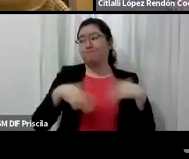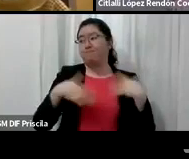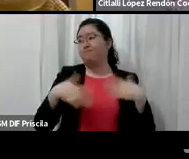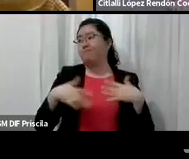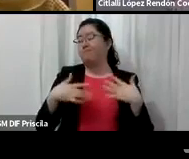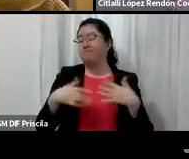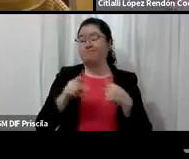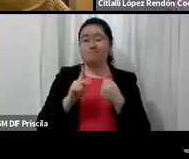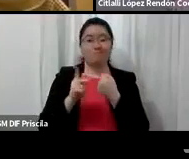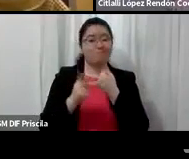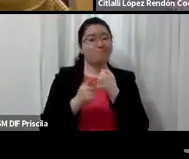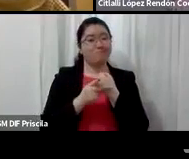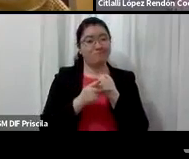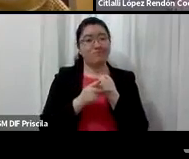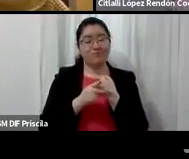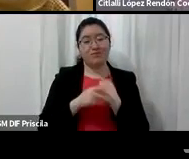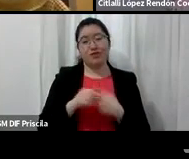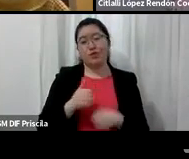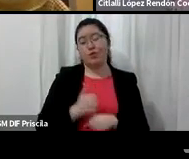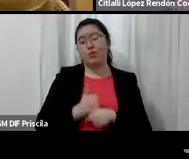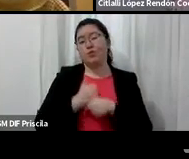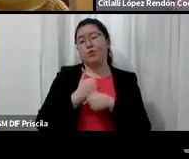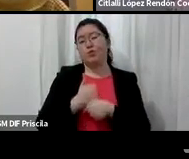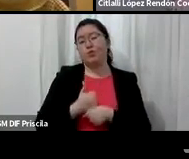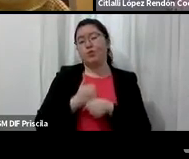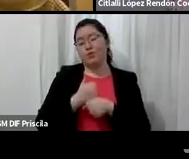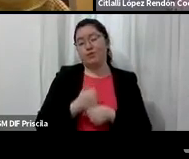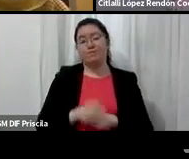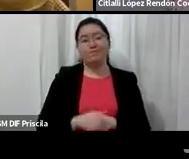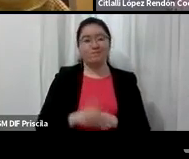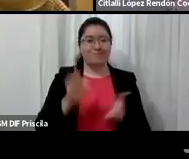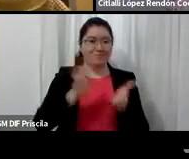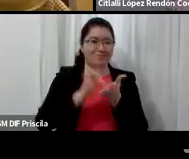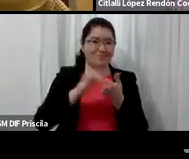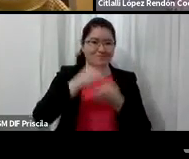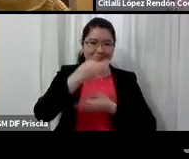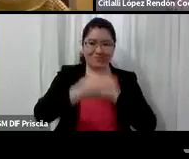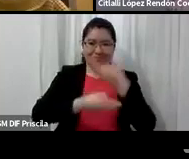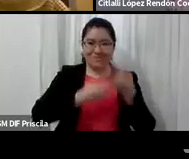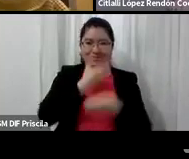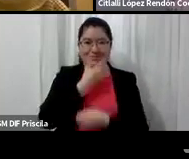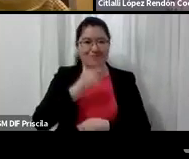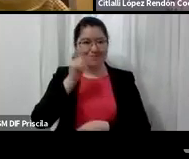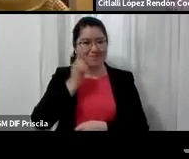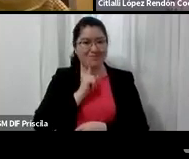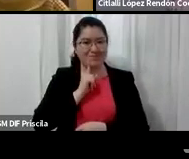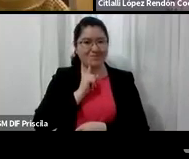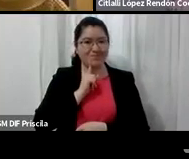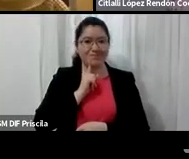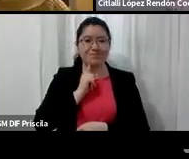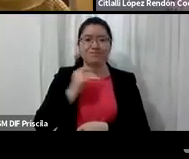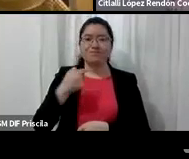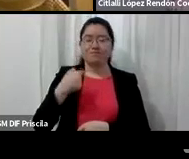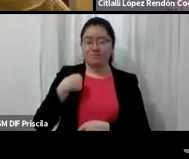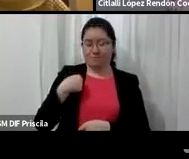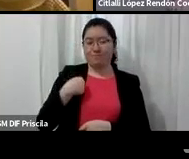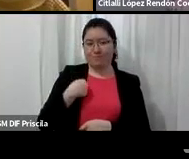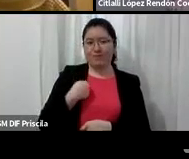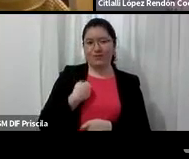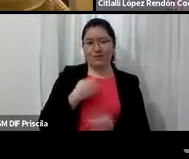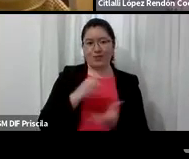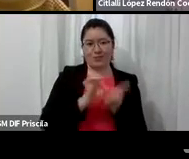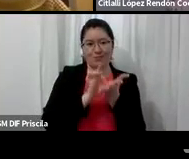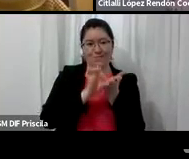a todos, a todas. Por ahí dejo, pues, te mando los materiales que prometí, y